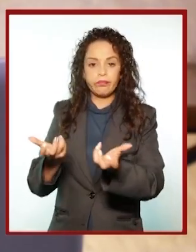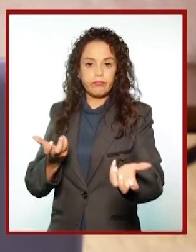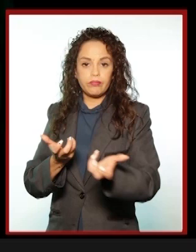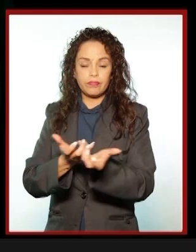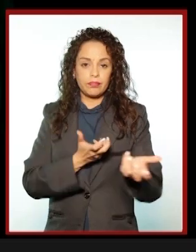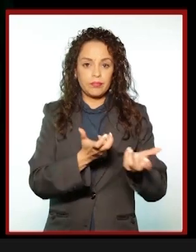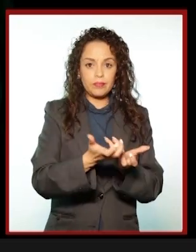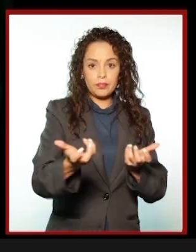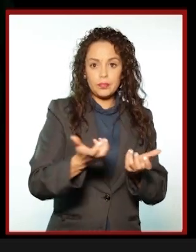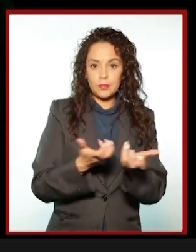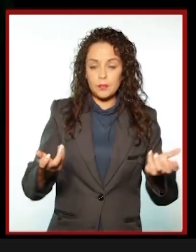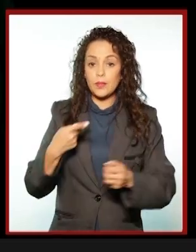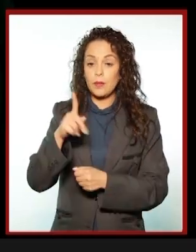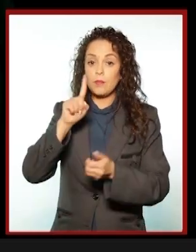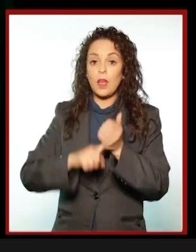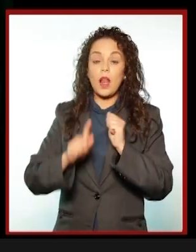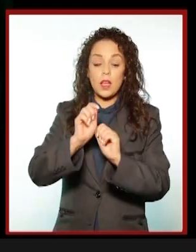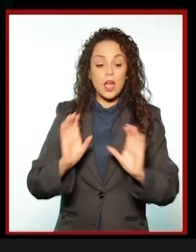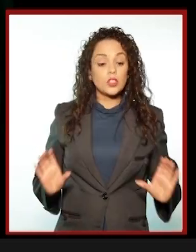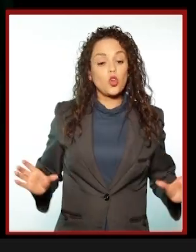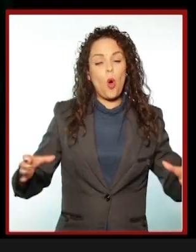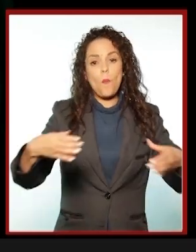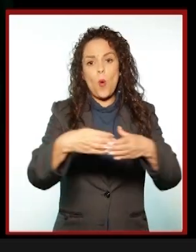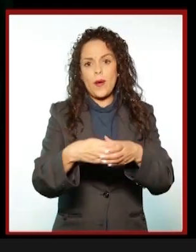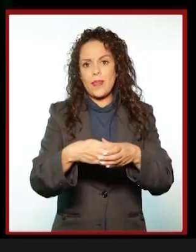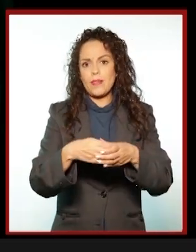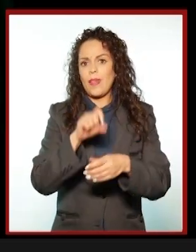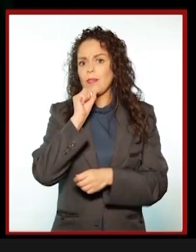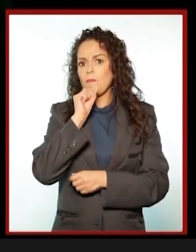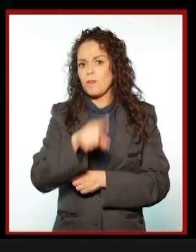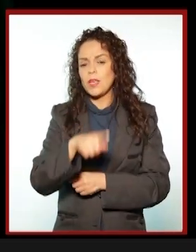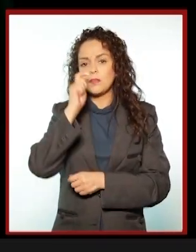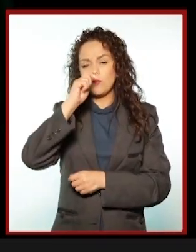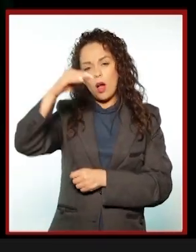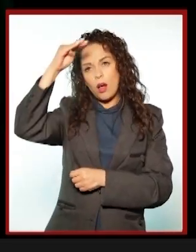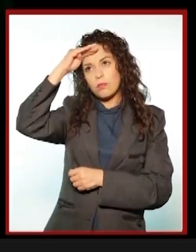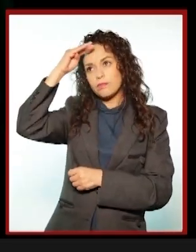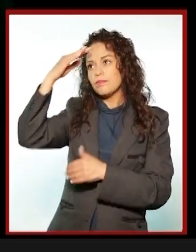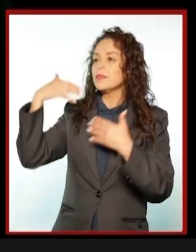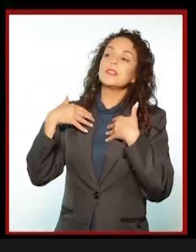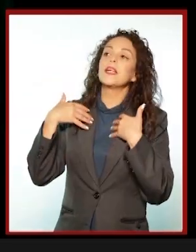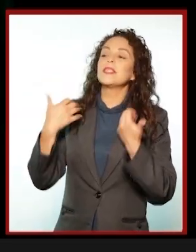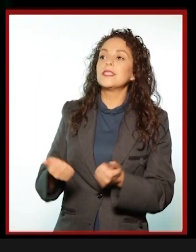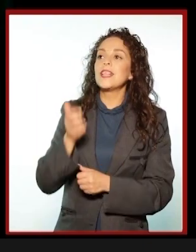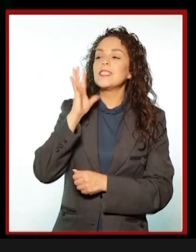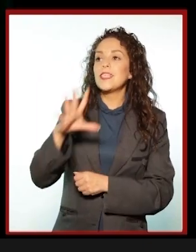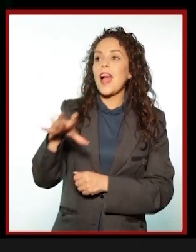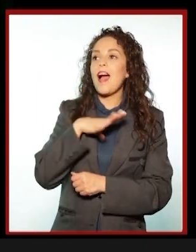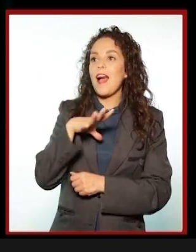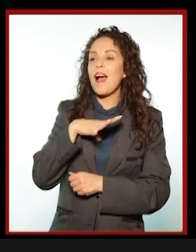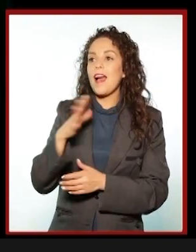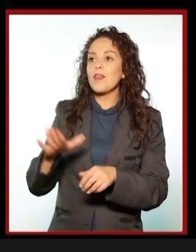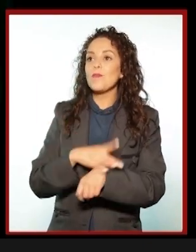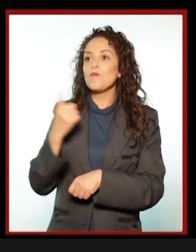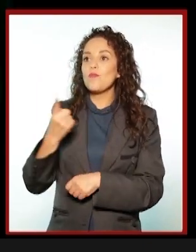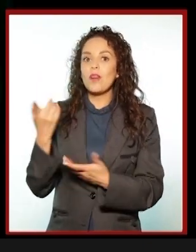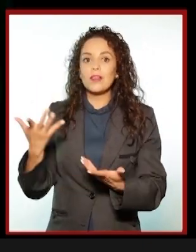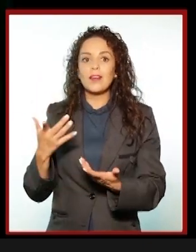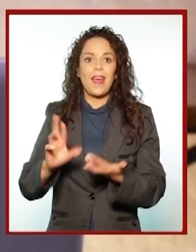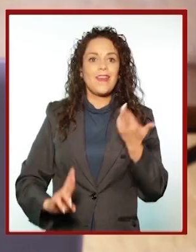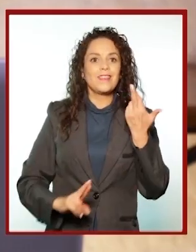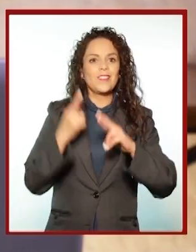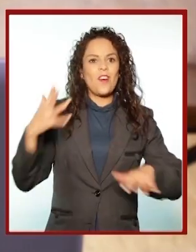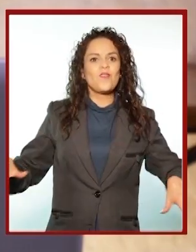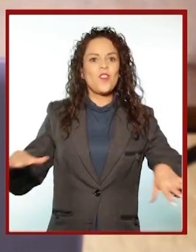a nivel, digamos, colectivo, con las comunidades también como de pensamiento y de saber que se han generado a partir de la